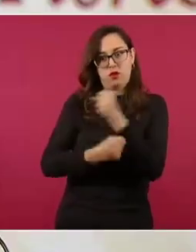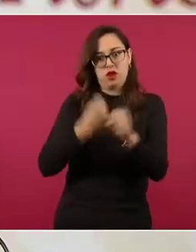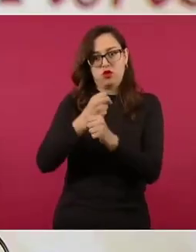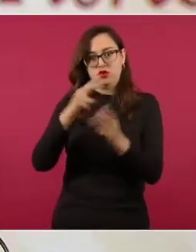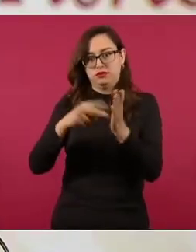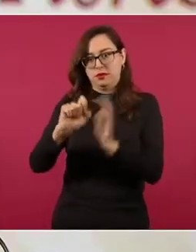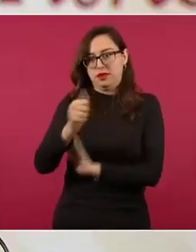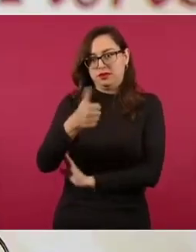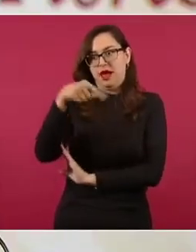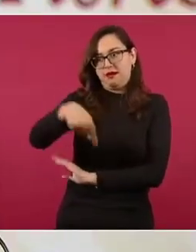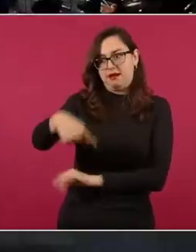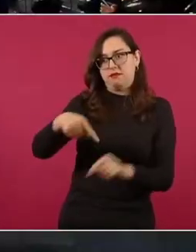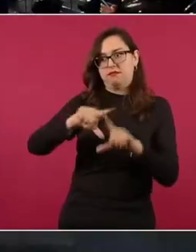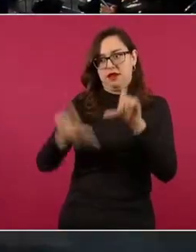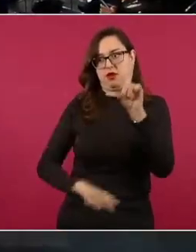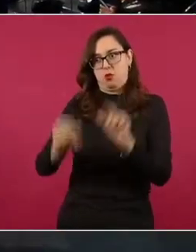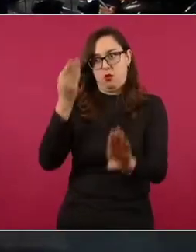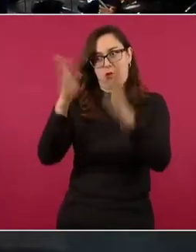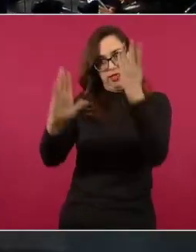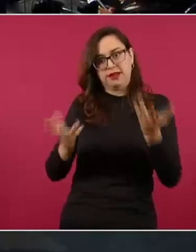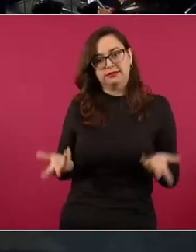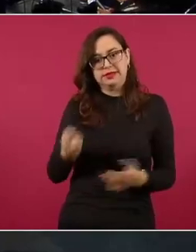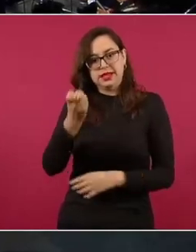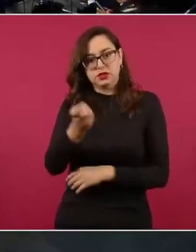México. Ese.